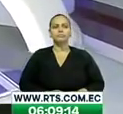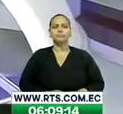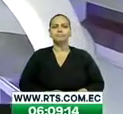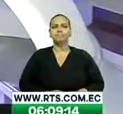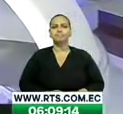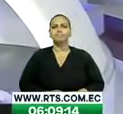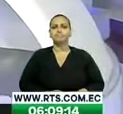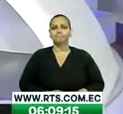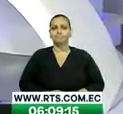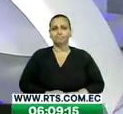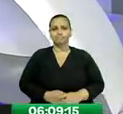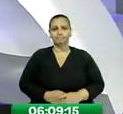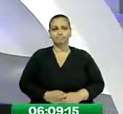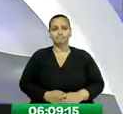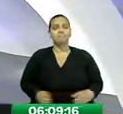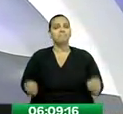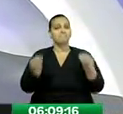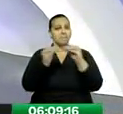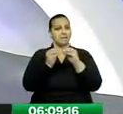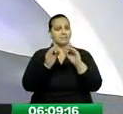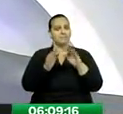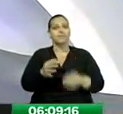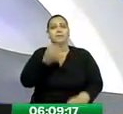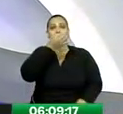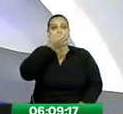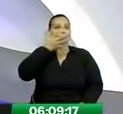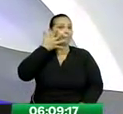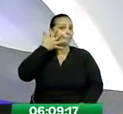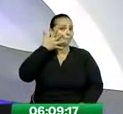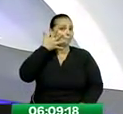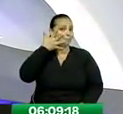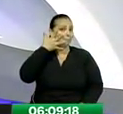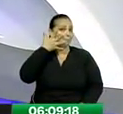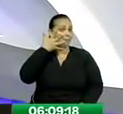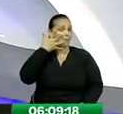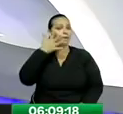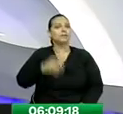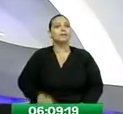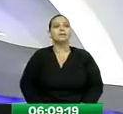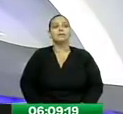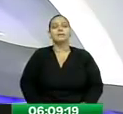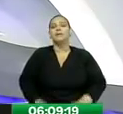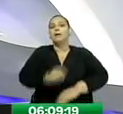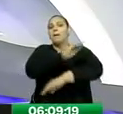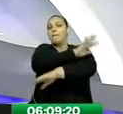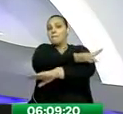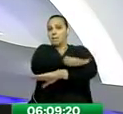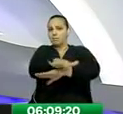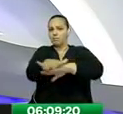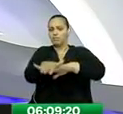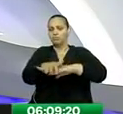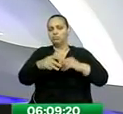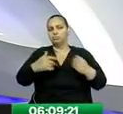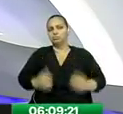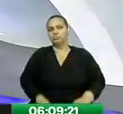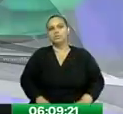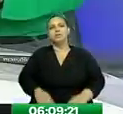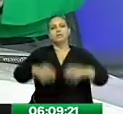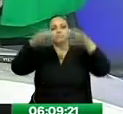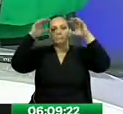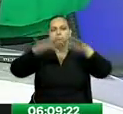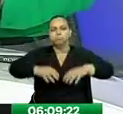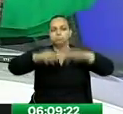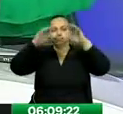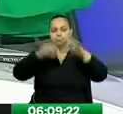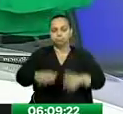provincia del Tungurahua no es la única afectada, José Luis. También en la Amazonía y en otros sectores del país hay inundaciones y vías bloqueadas, como le vamos a contar a